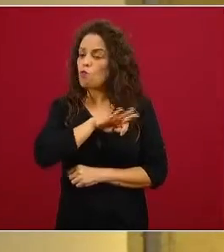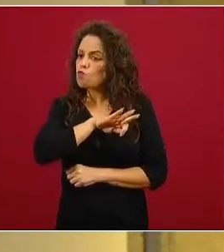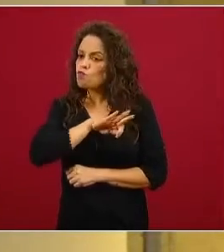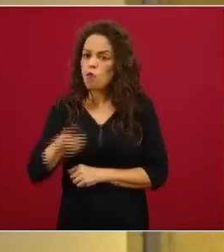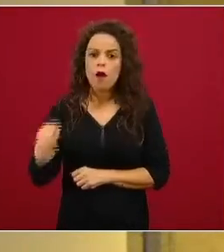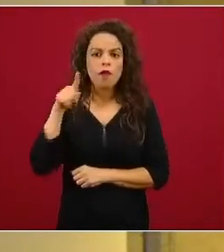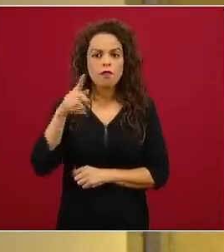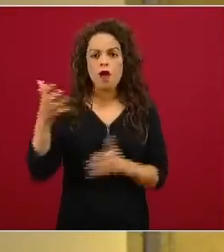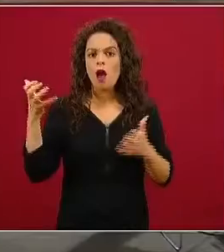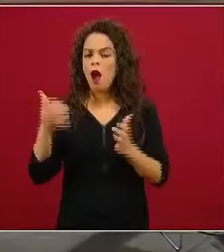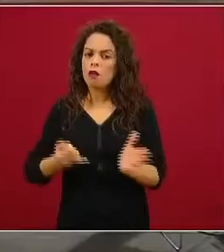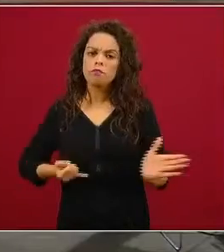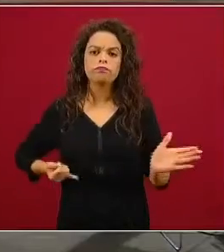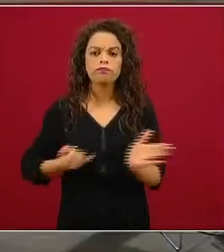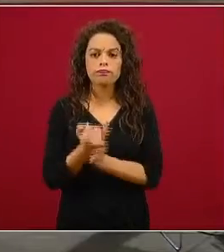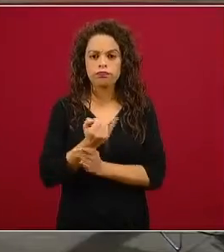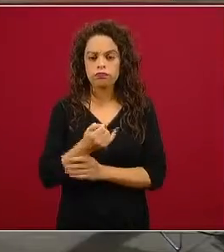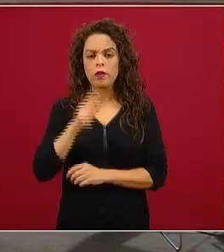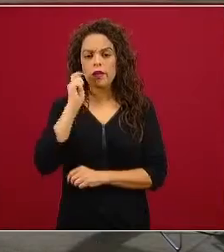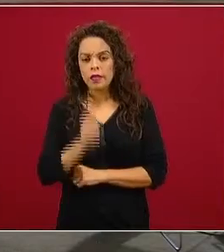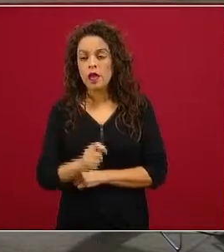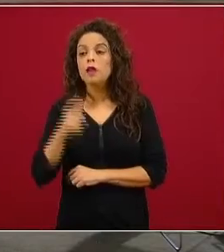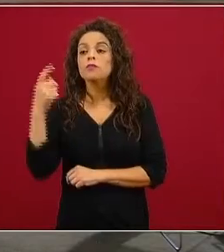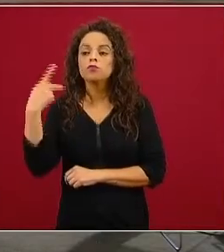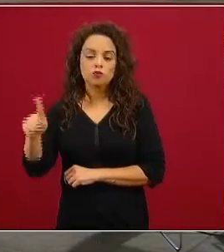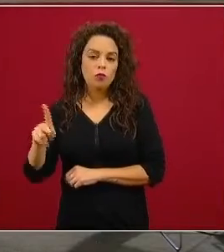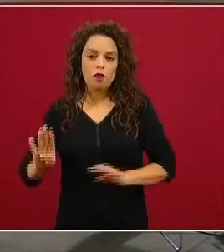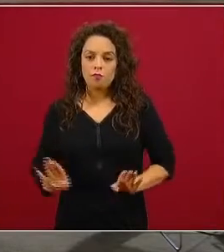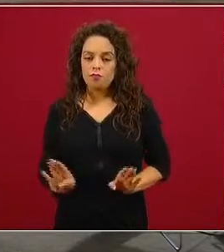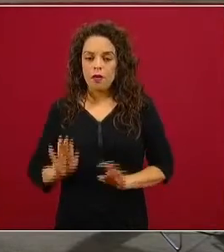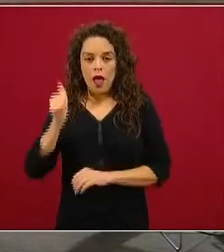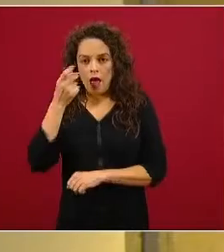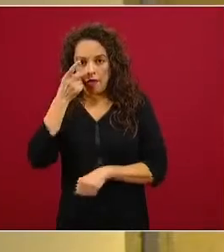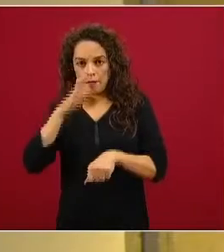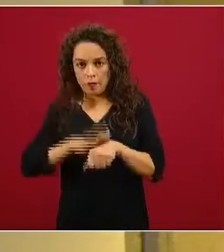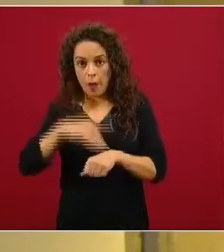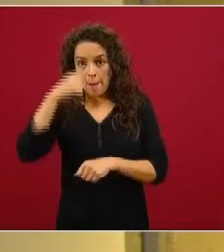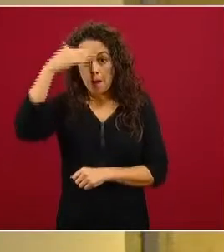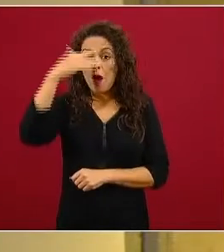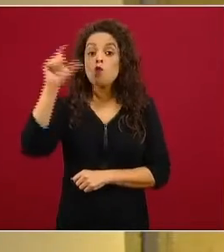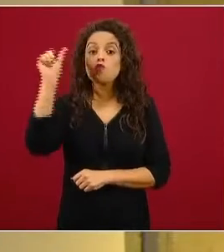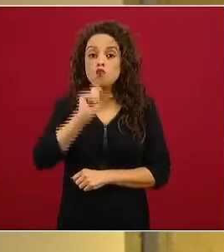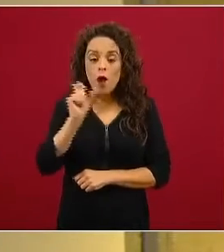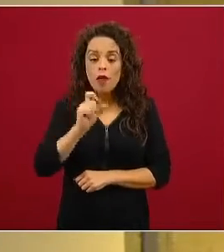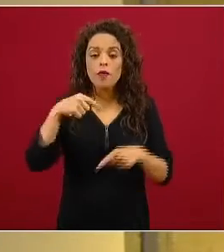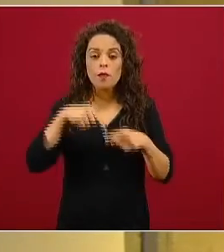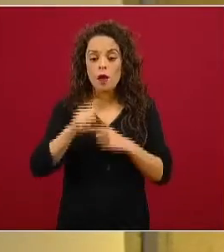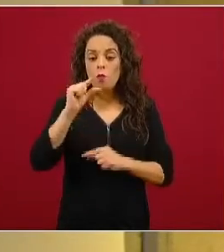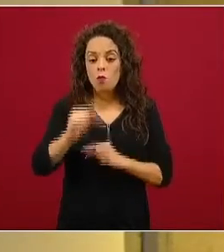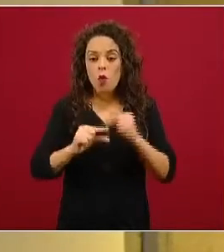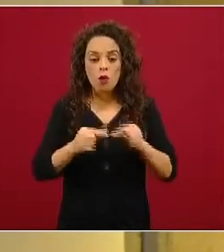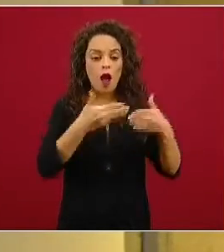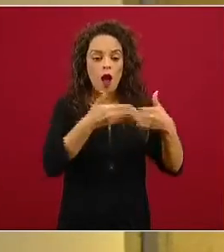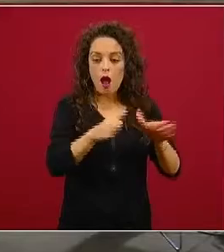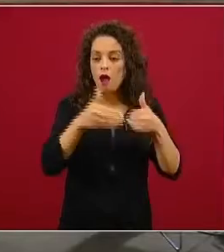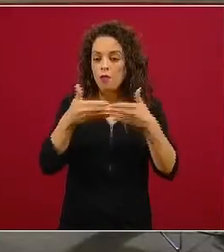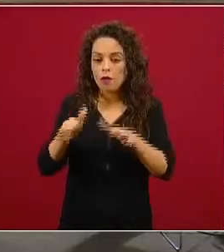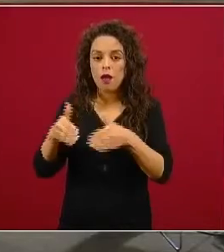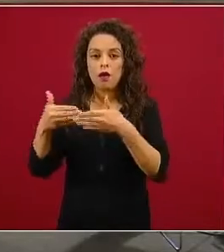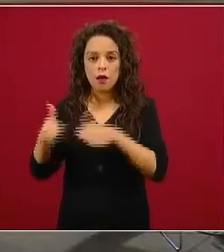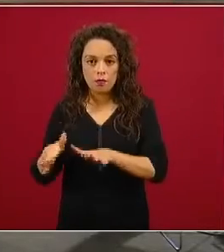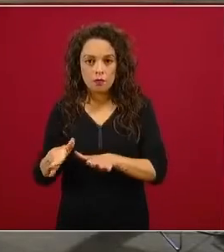pública, se hace público todos los viernes, para que las entidades federativas, a través de sus gobiernos, los gobiernos estatales, que